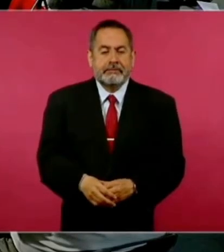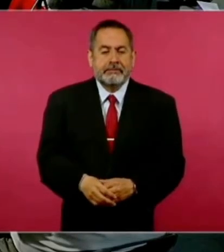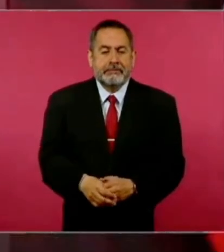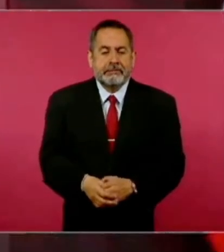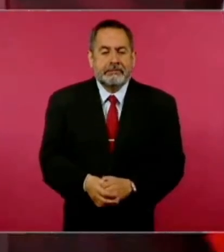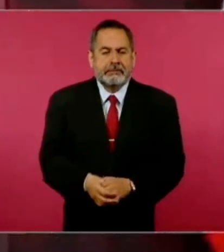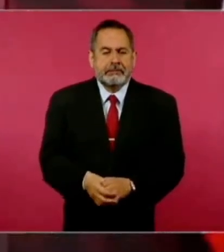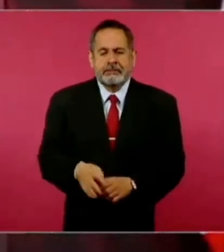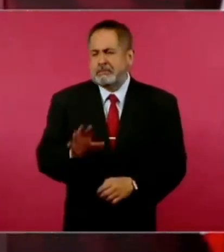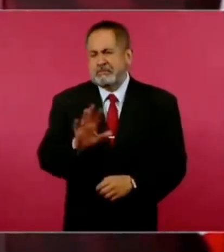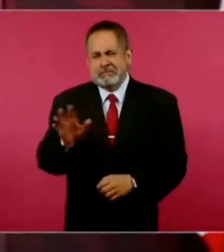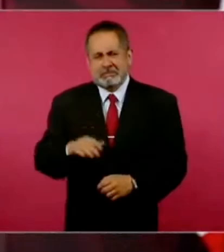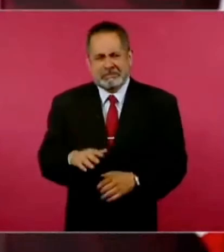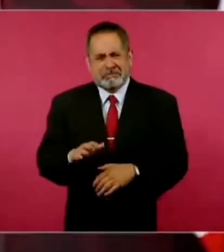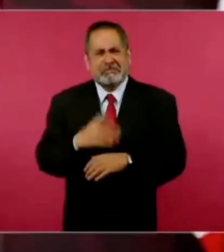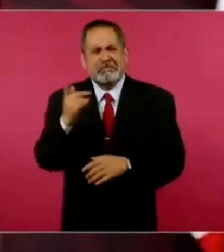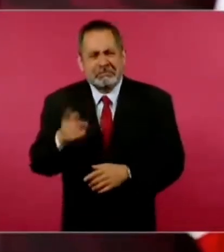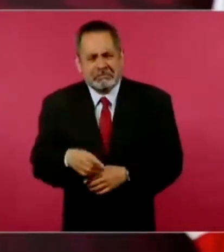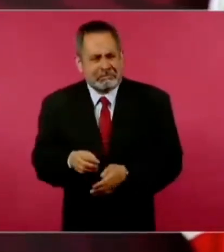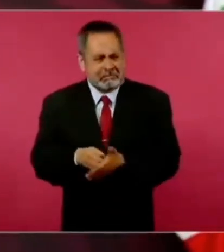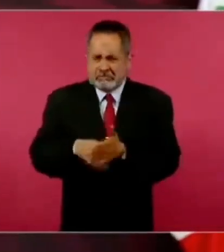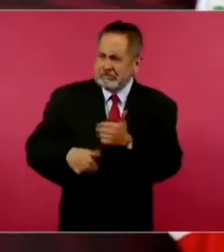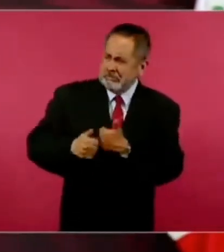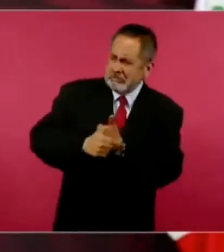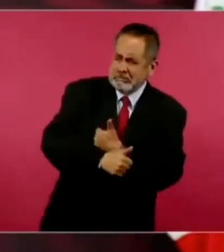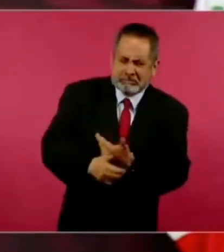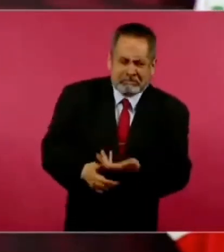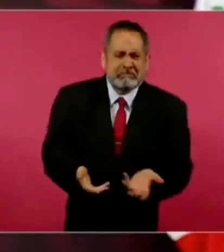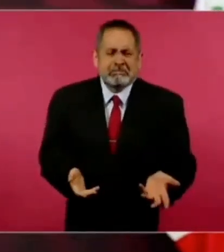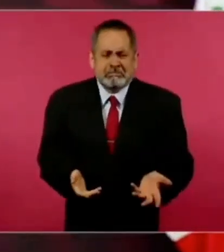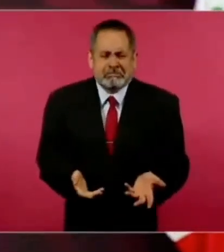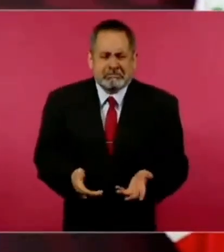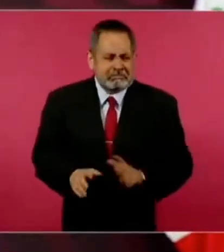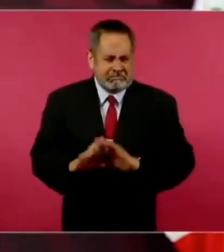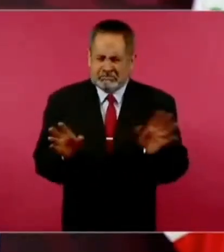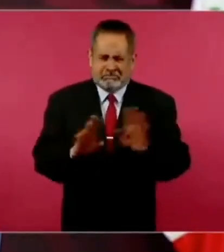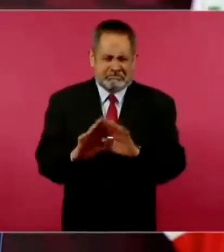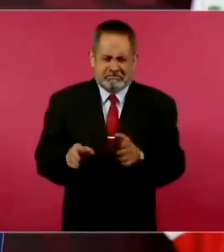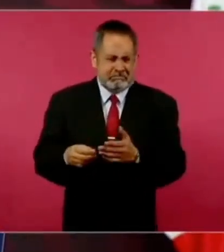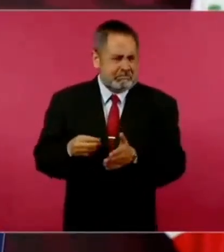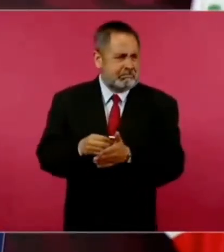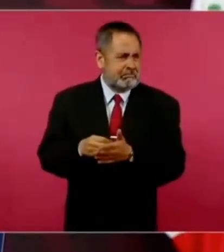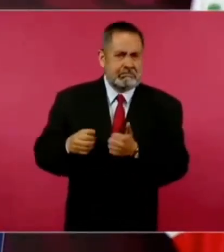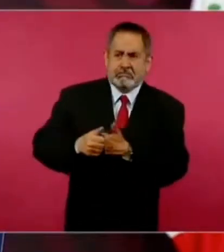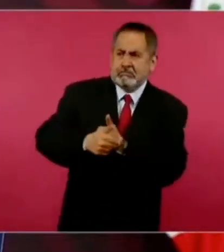No, ¿por qué se ocultan las cosas? ¿Por qué se van a ocultar?